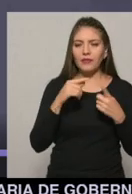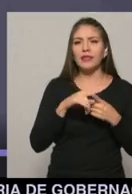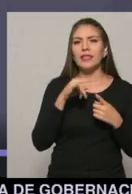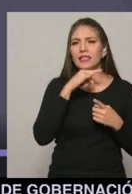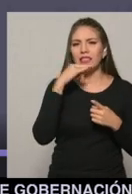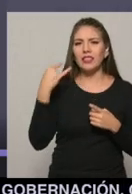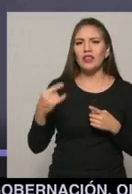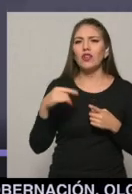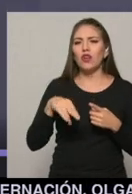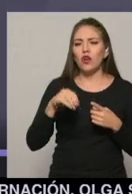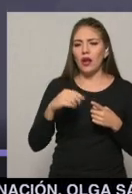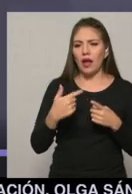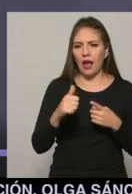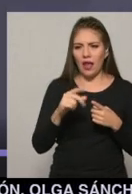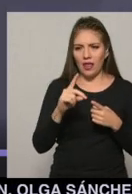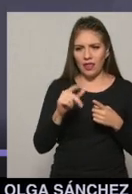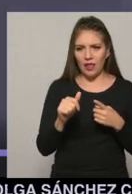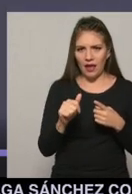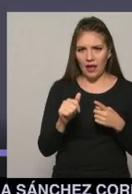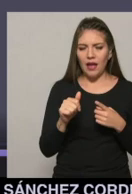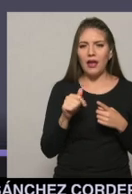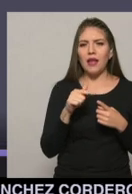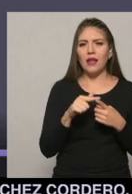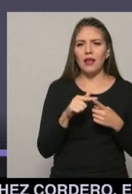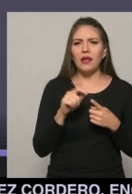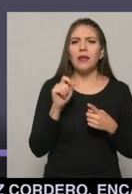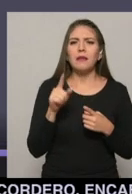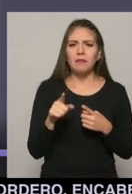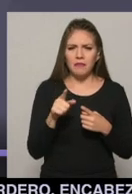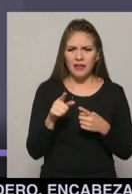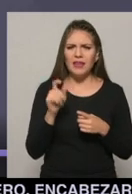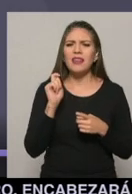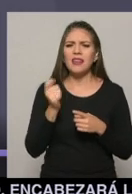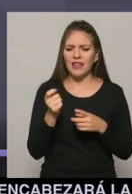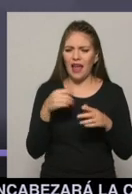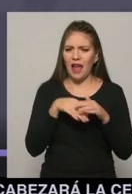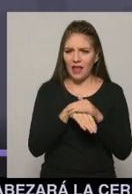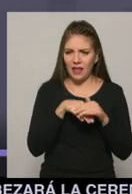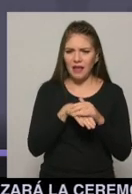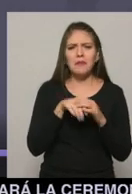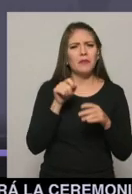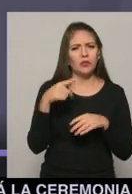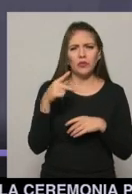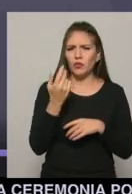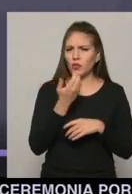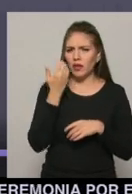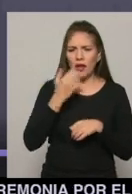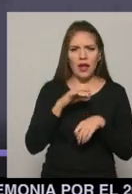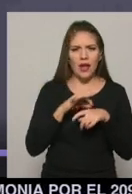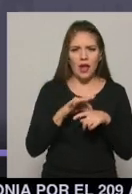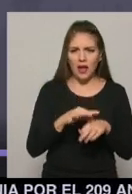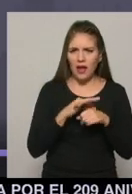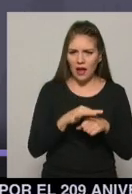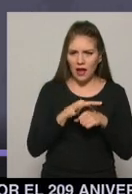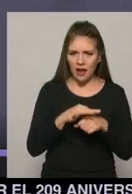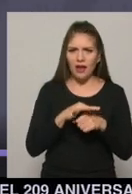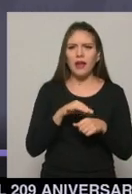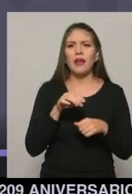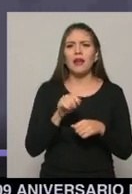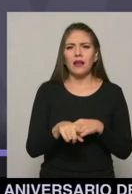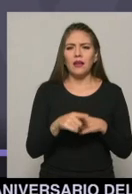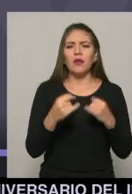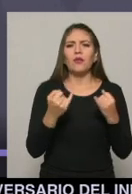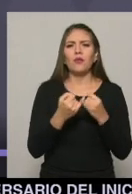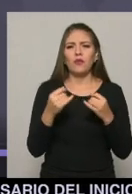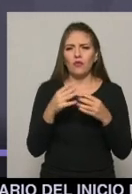sí. Rellenos de la tradicional carne que se rellena, como saben es un relleno que lleva muchísimas frutas,